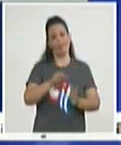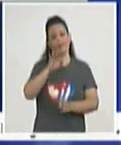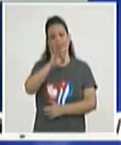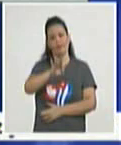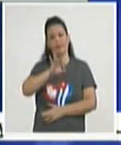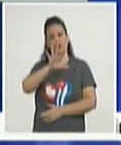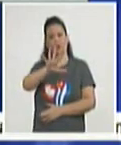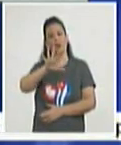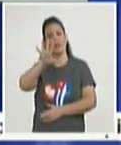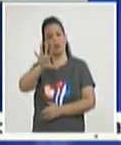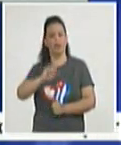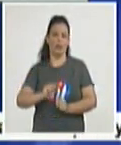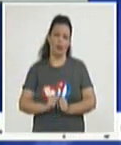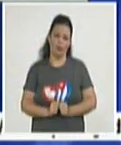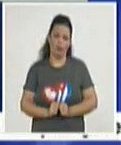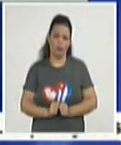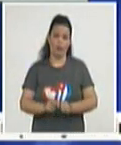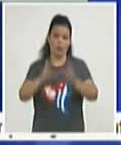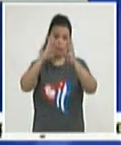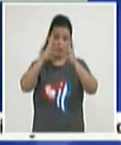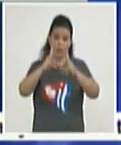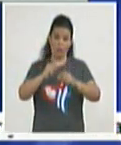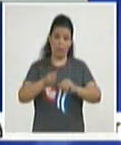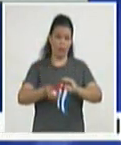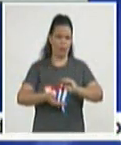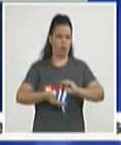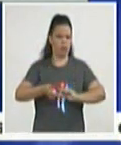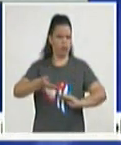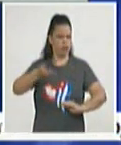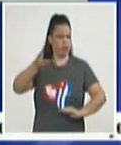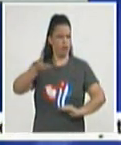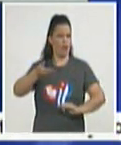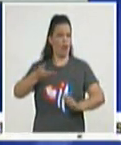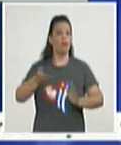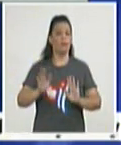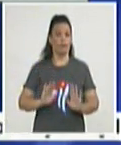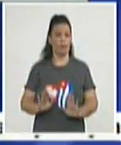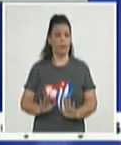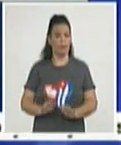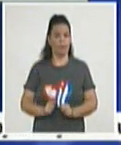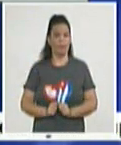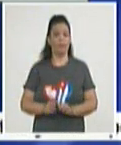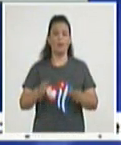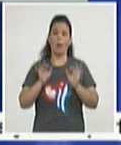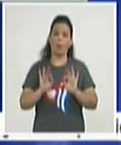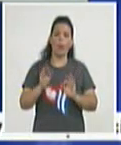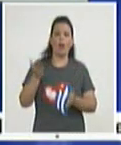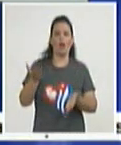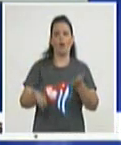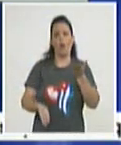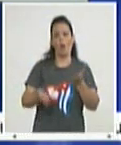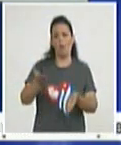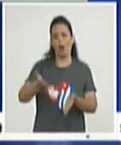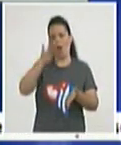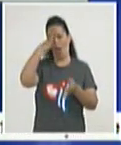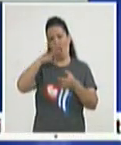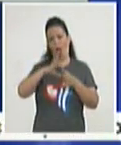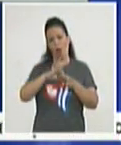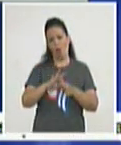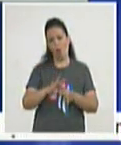7.855, que es muy alto independientemente de que sea menor al del mes de agosto, que fue de